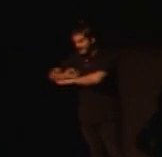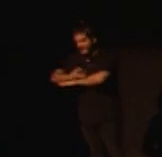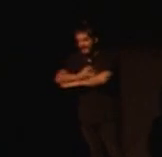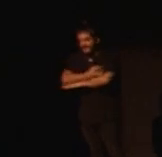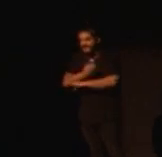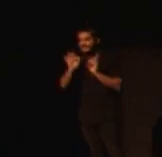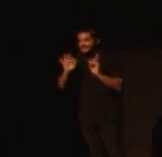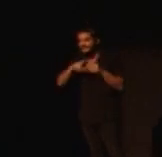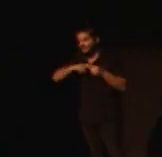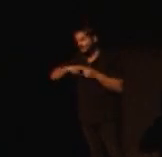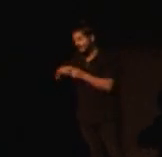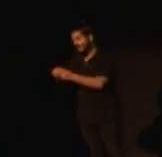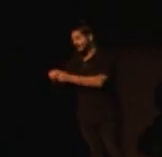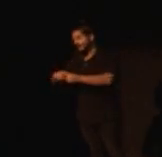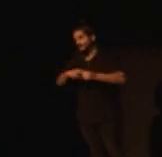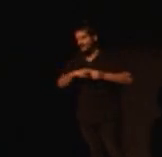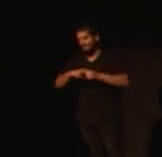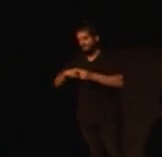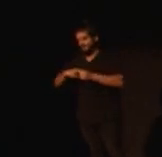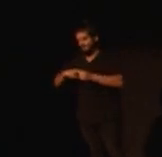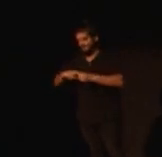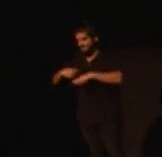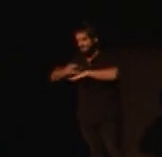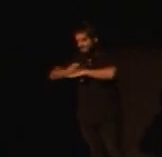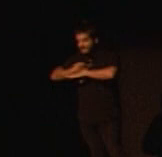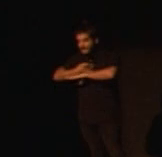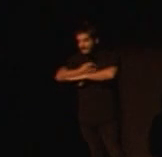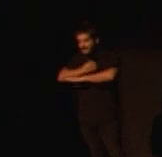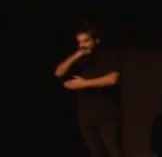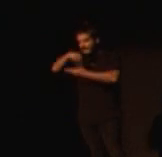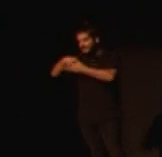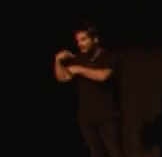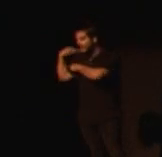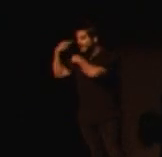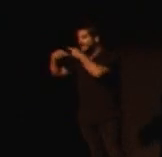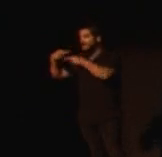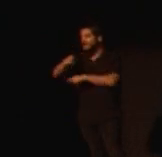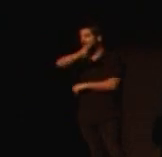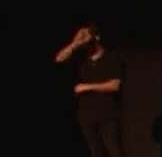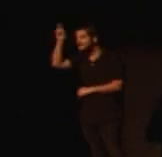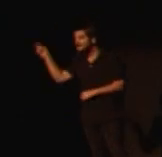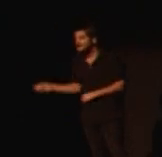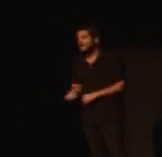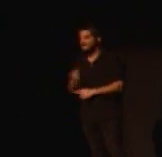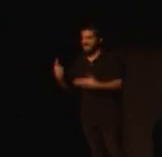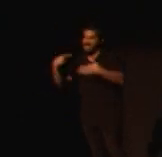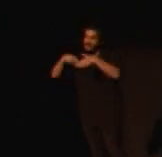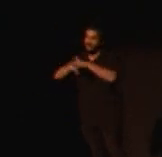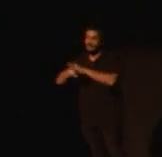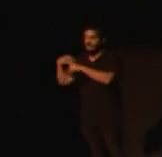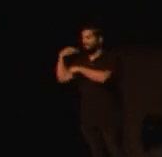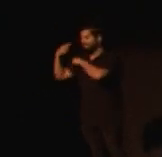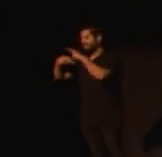solidaridad, el tren que lleva a bordo a la generación más inclusiva y diversa de nuestra historia. Y al fondo del